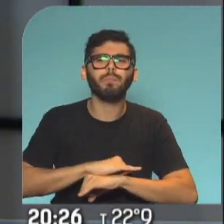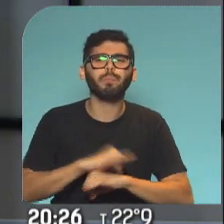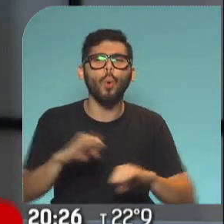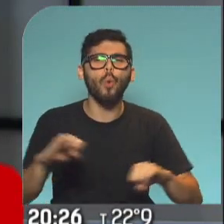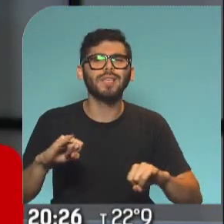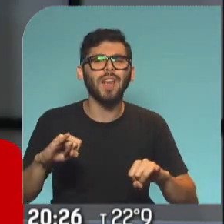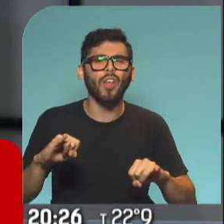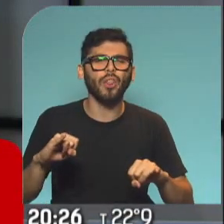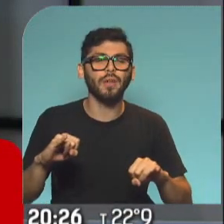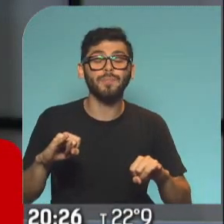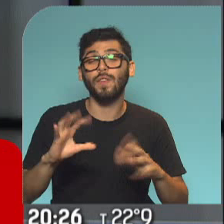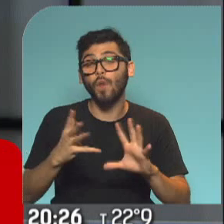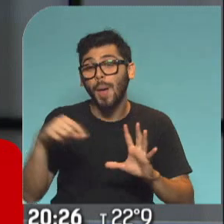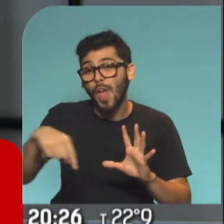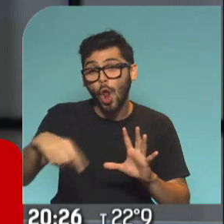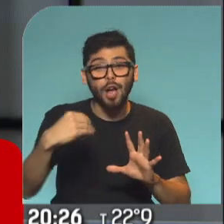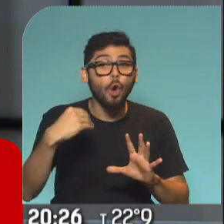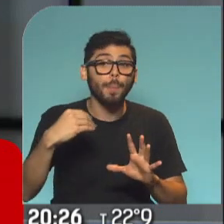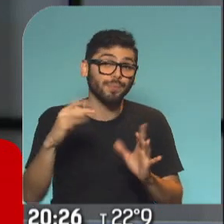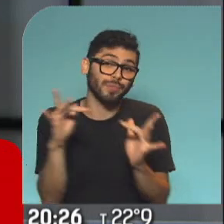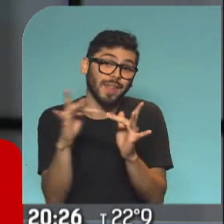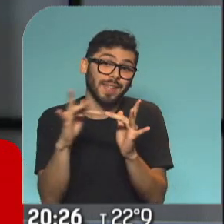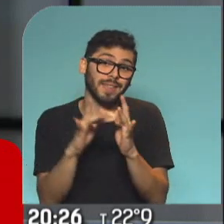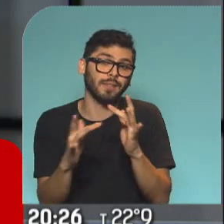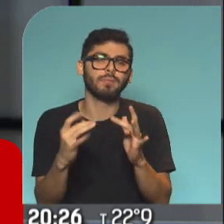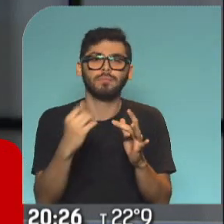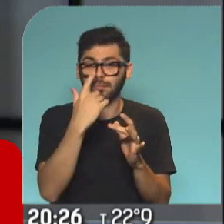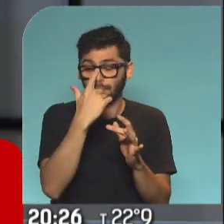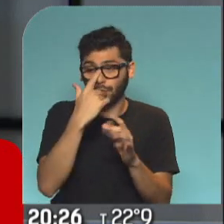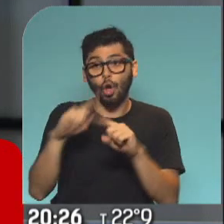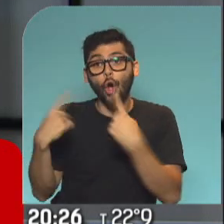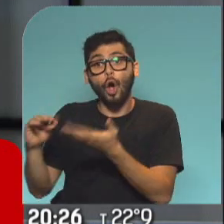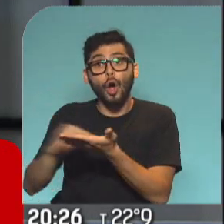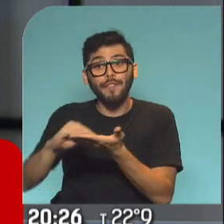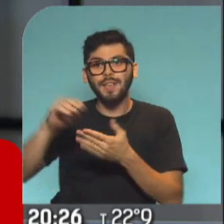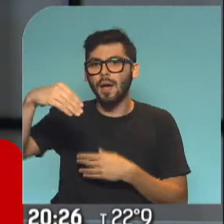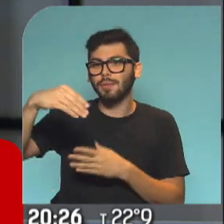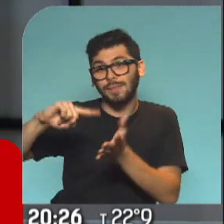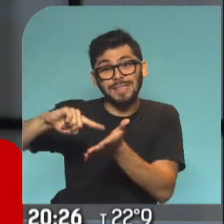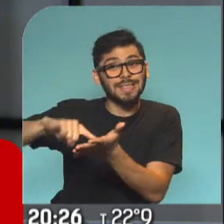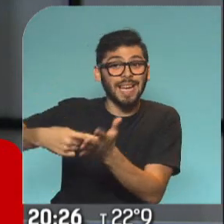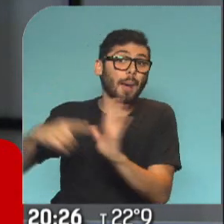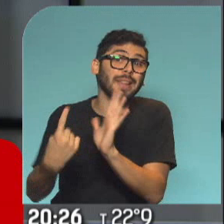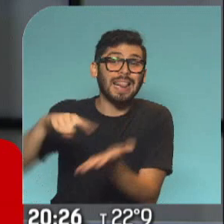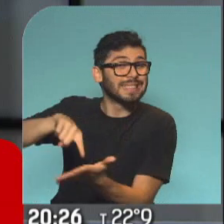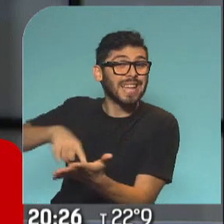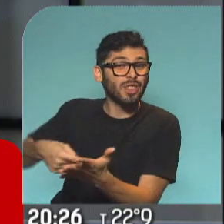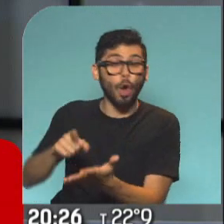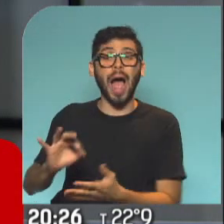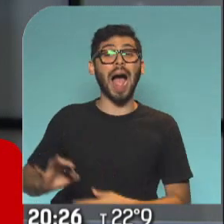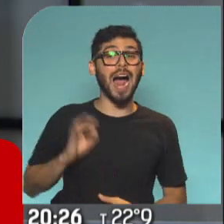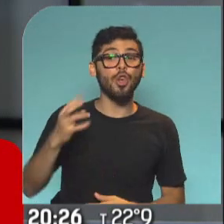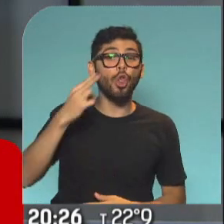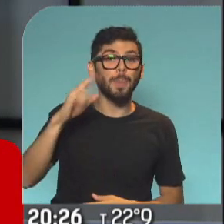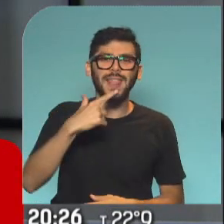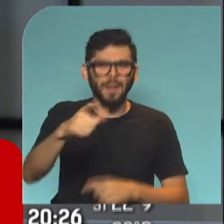hace la publicidad ahora que es a través de las redes sociales que tenía una oficina en el microcentro porteño y que en el año 2017